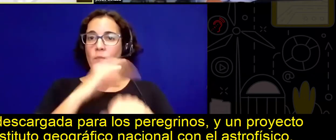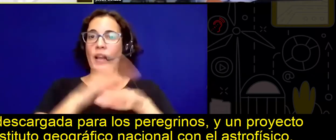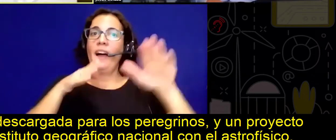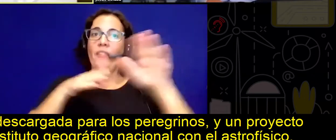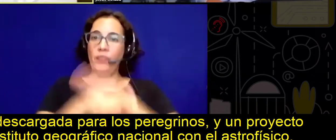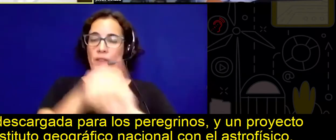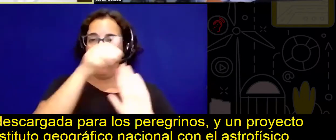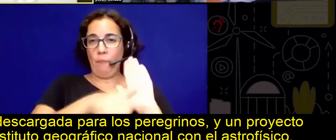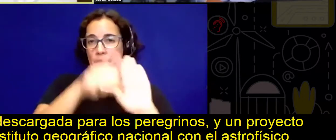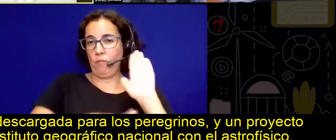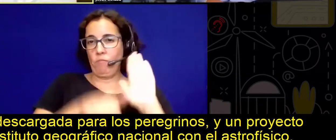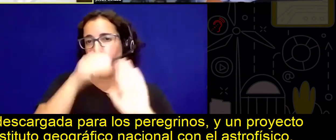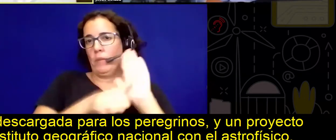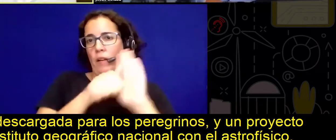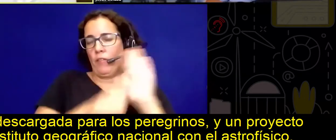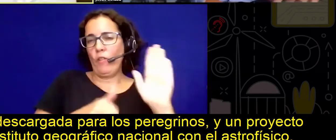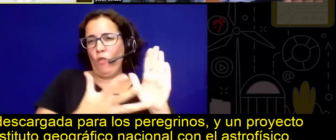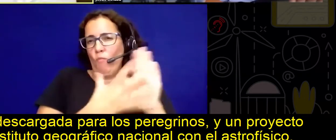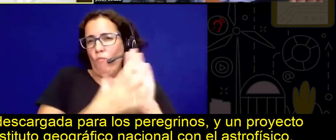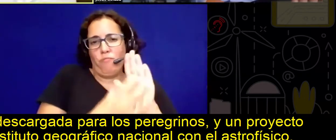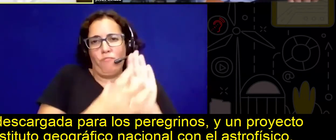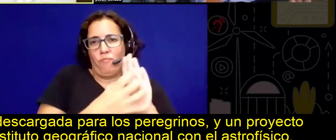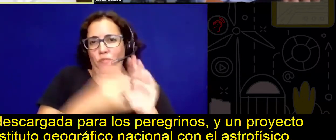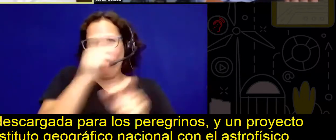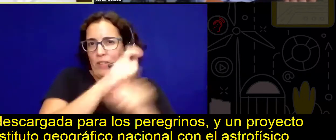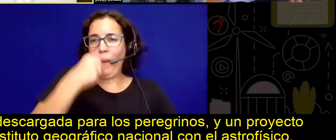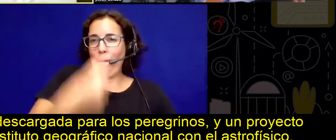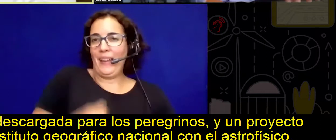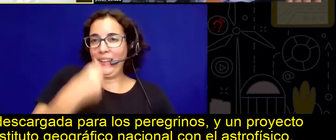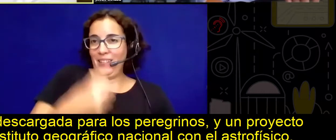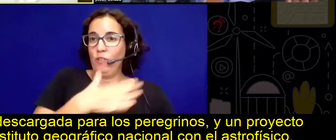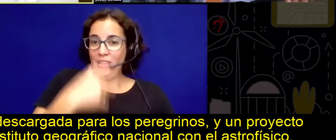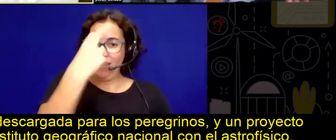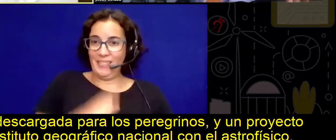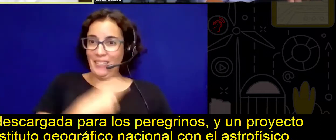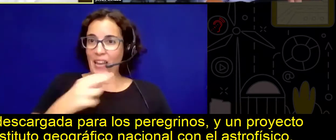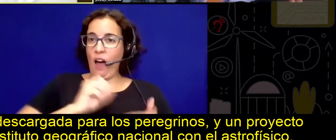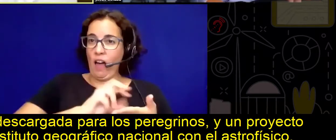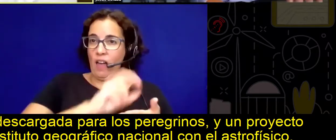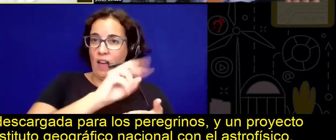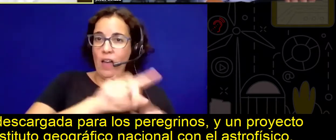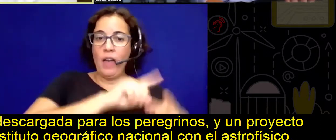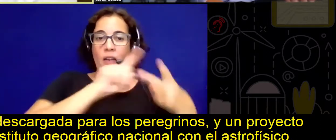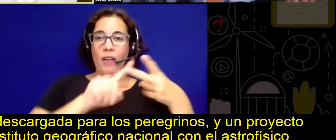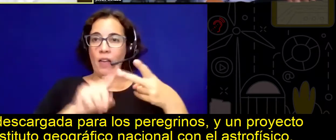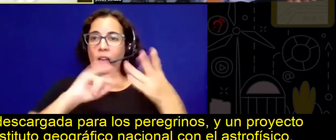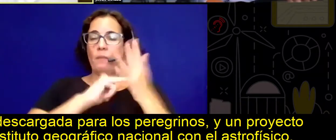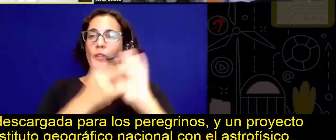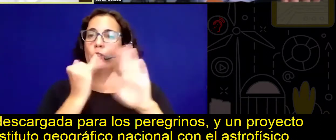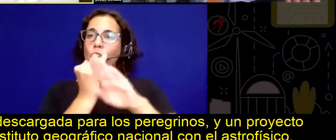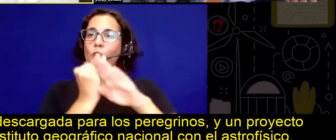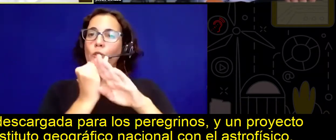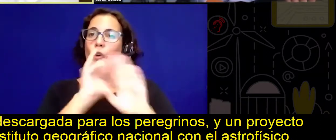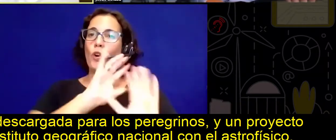es la app más descargada para los peregrinos que quieren hacer el Camino de Santiago, y luego un proyecto también con el Instituto Geográfico Nacional, hablaba